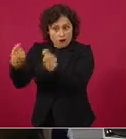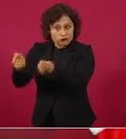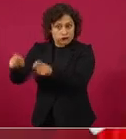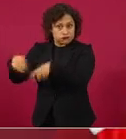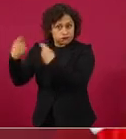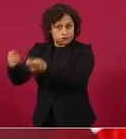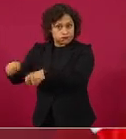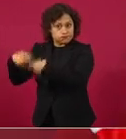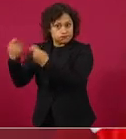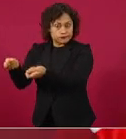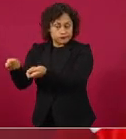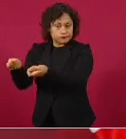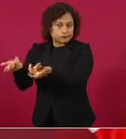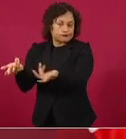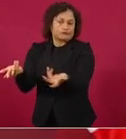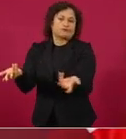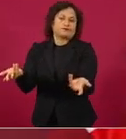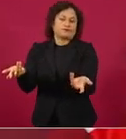Pues ese es el asunto.